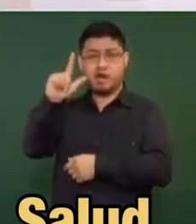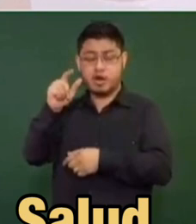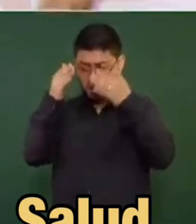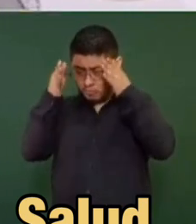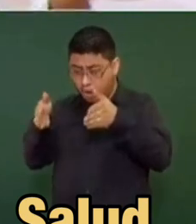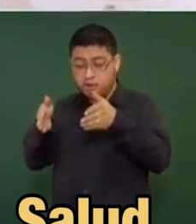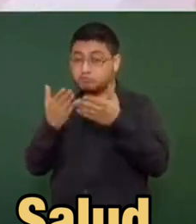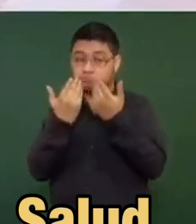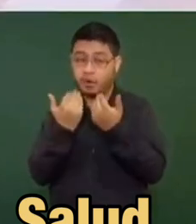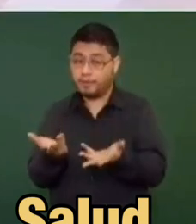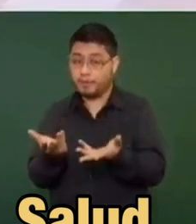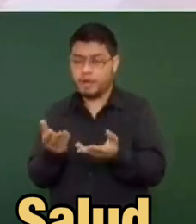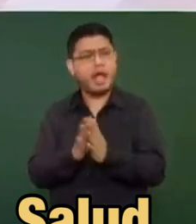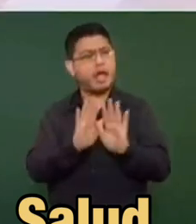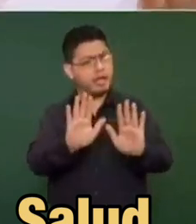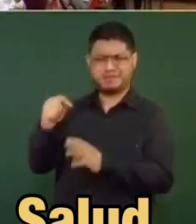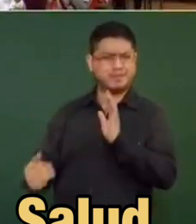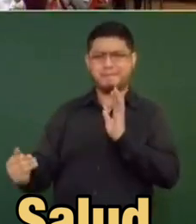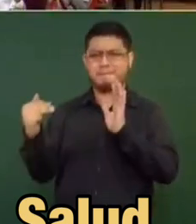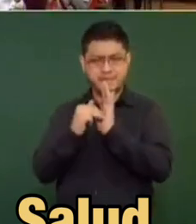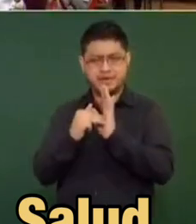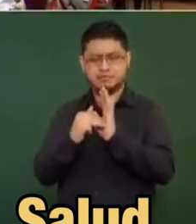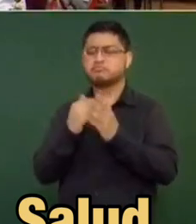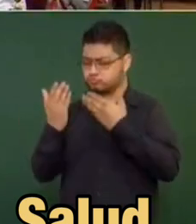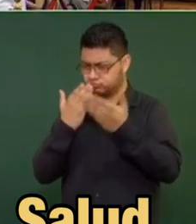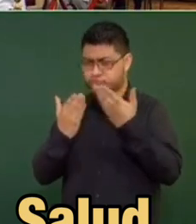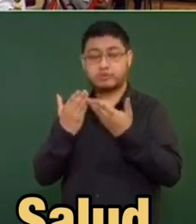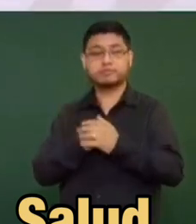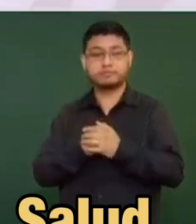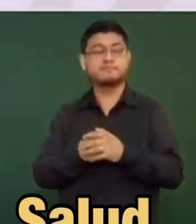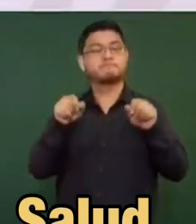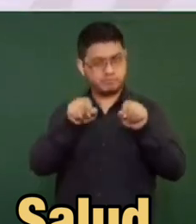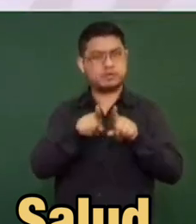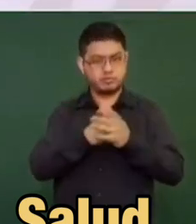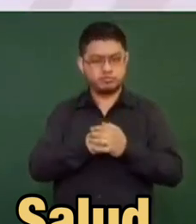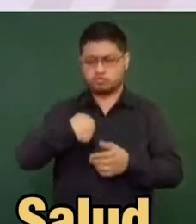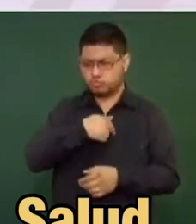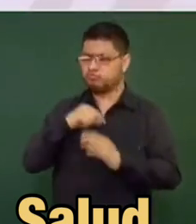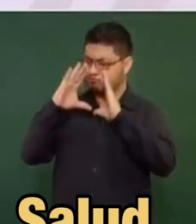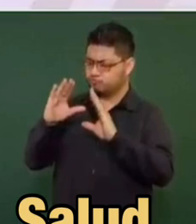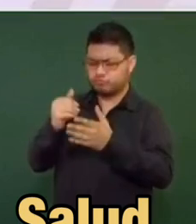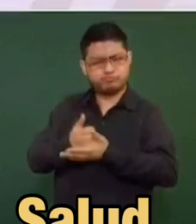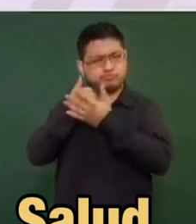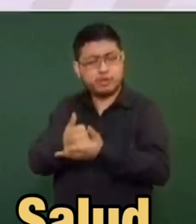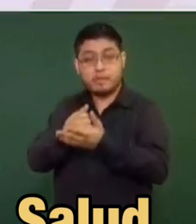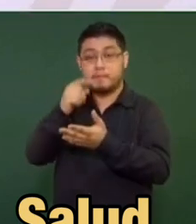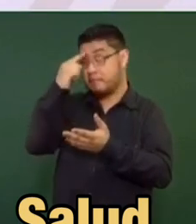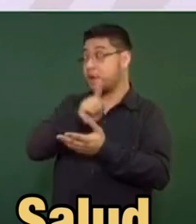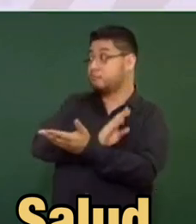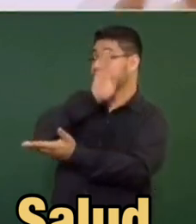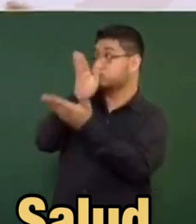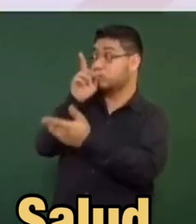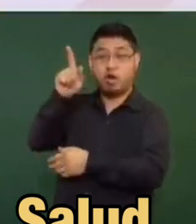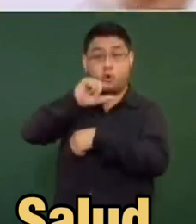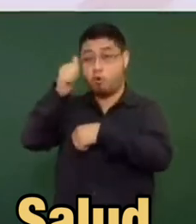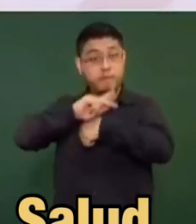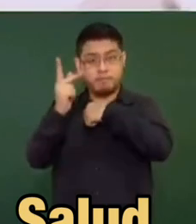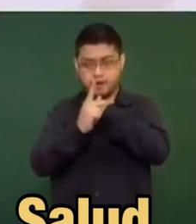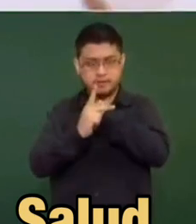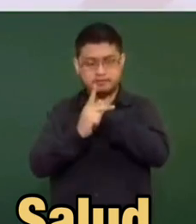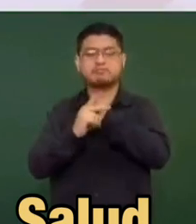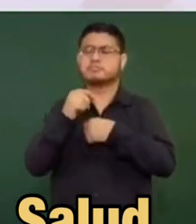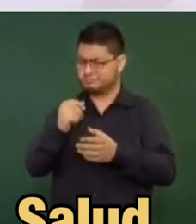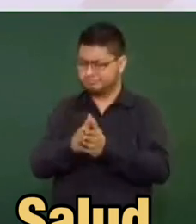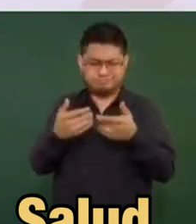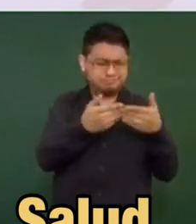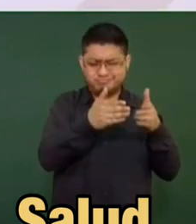Estamos formando especialistas. Estamos mandando también médicos generales para que se formen como especialistas al extranjero. Y estamos abriendo